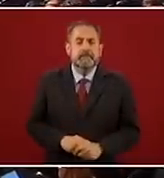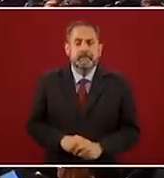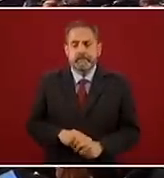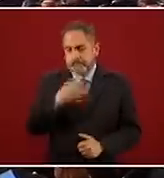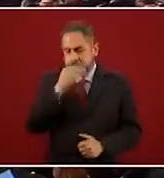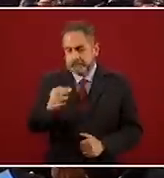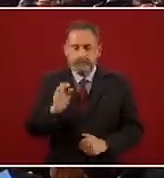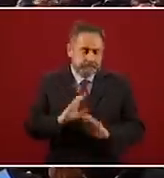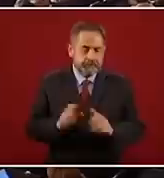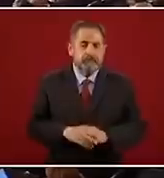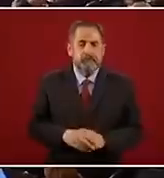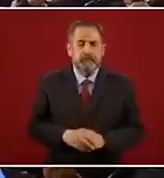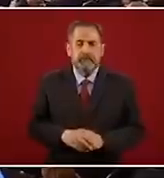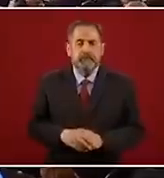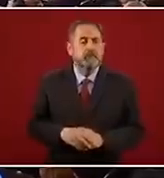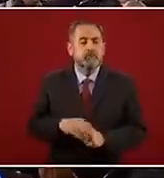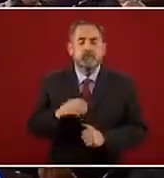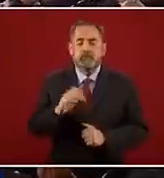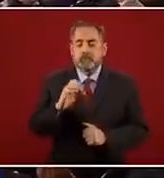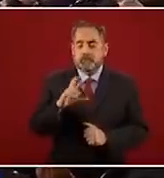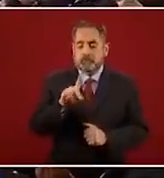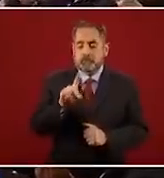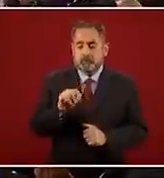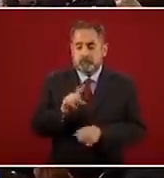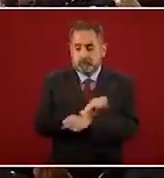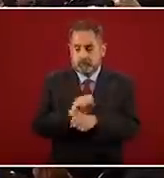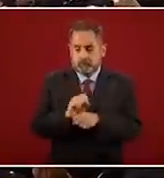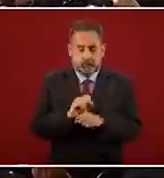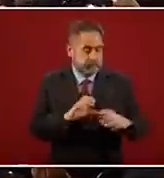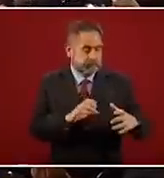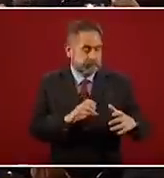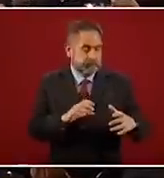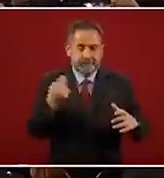resolver lo tuyo. Y lo del que el crudo ligero, pues